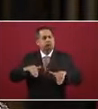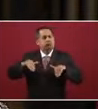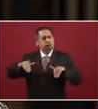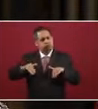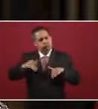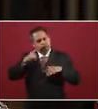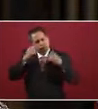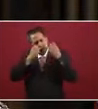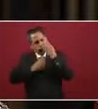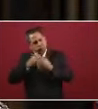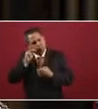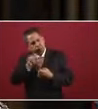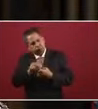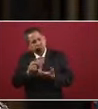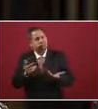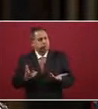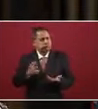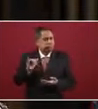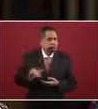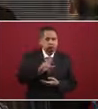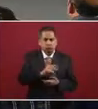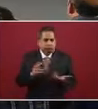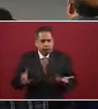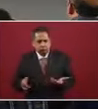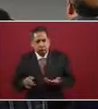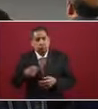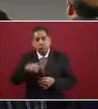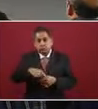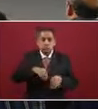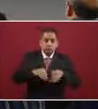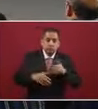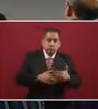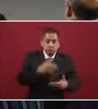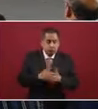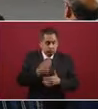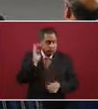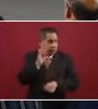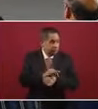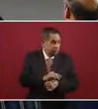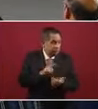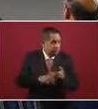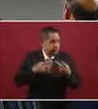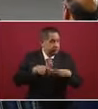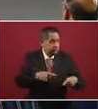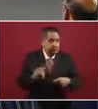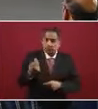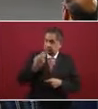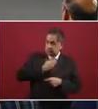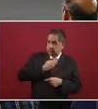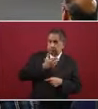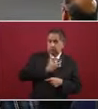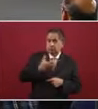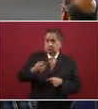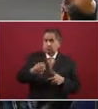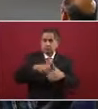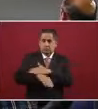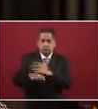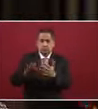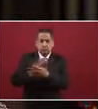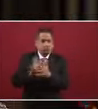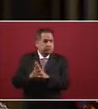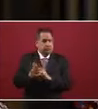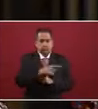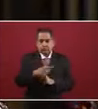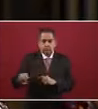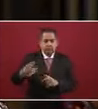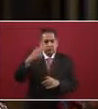que pueda revisar realmente que esas personas, por hacer su trabajo, por servir a la nación, fueron incriminados con el crimen organizado de